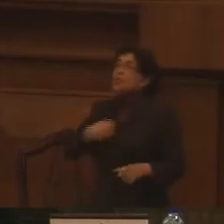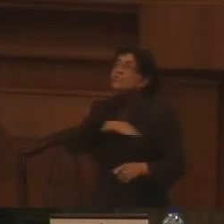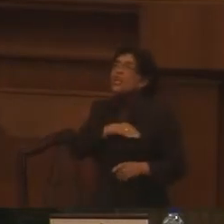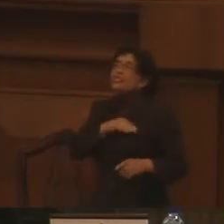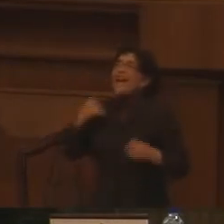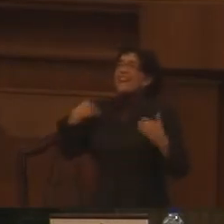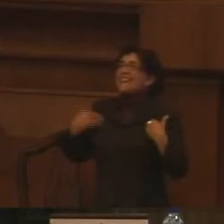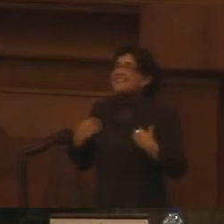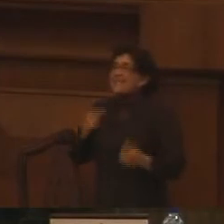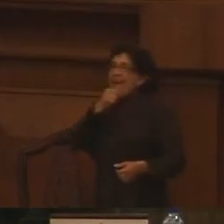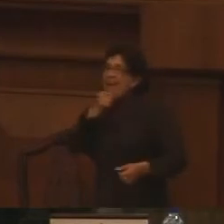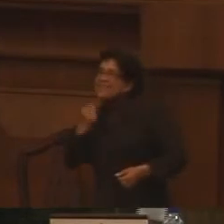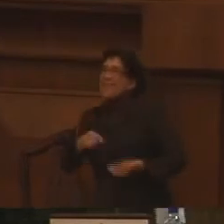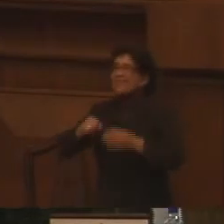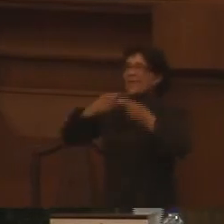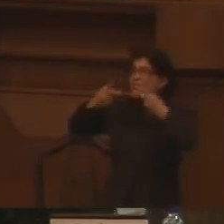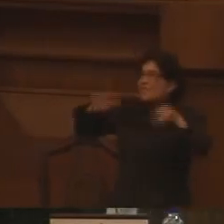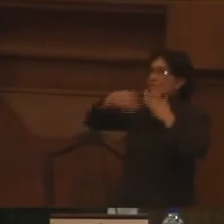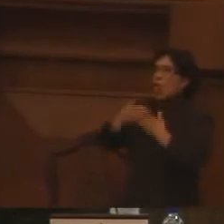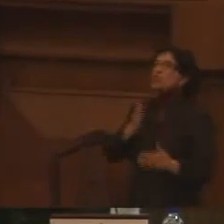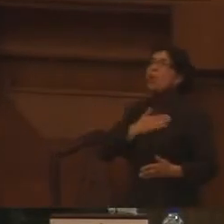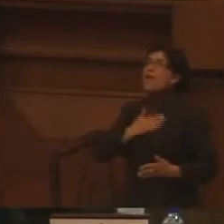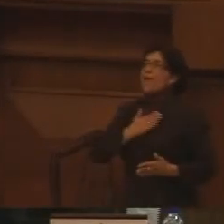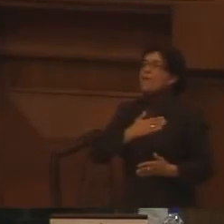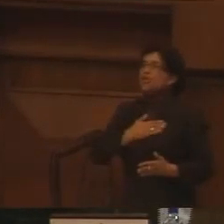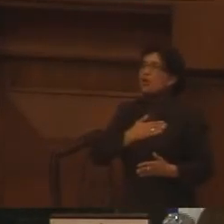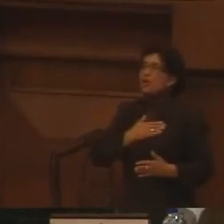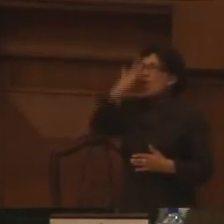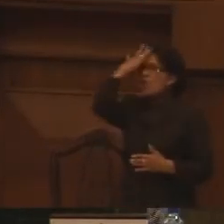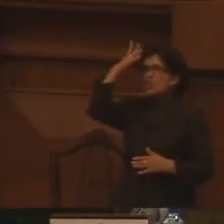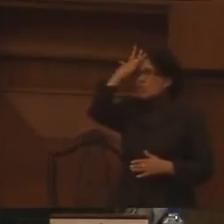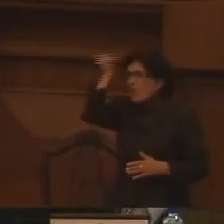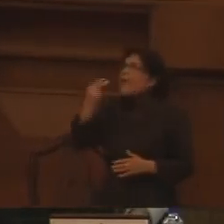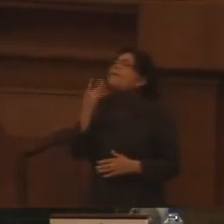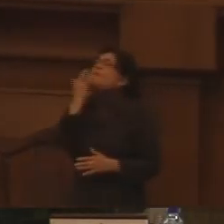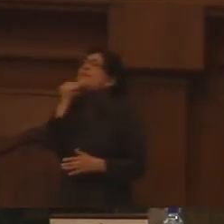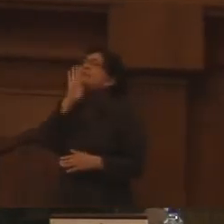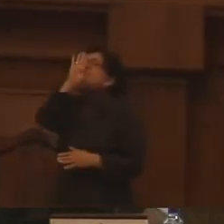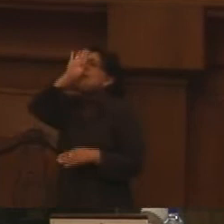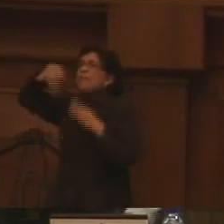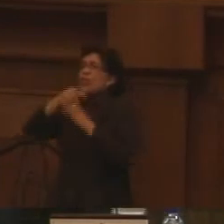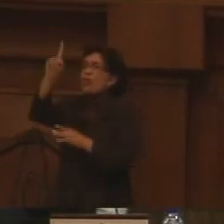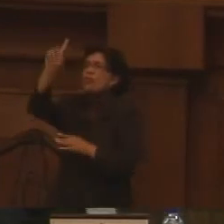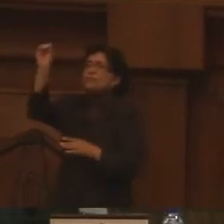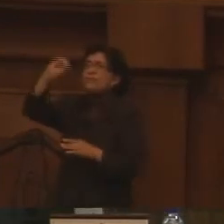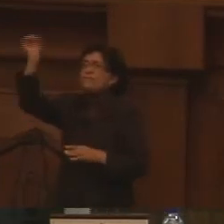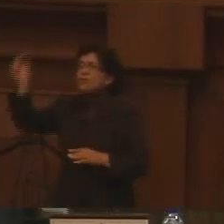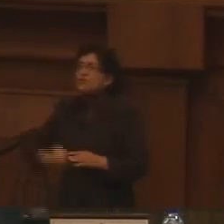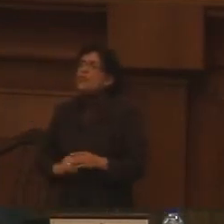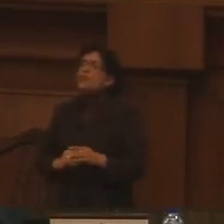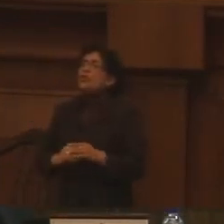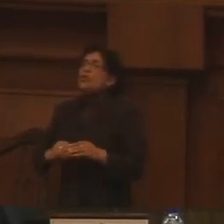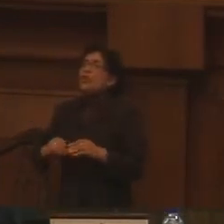y que se garanticen sus derechos laborales a través de remuneraciones justas y el acceso a la seguridad